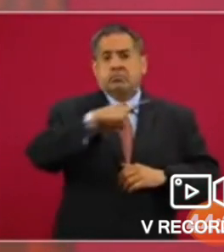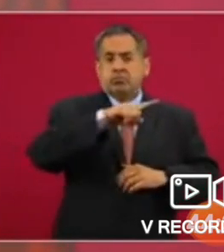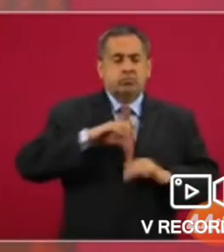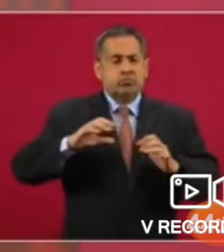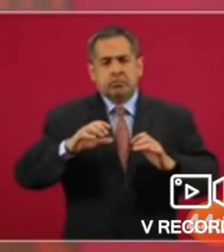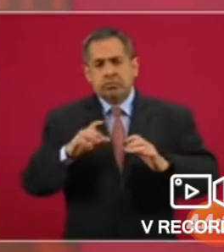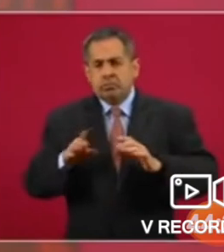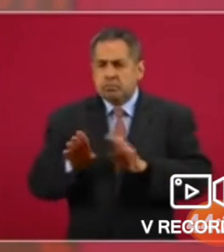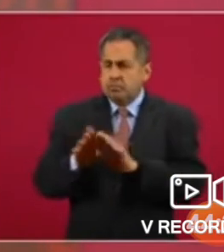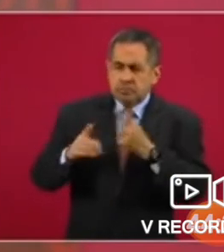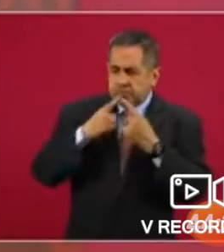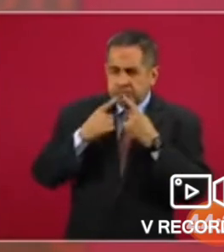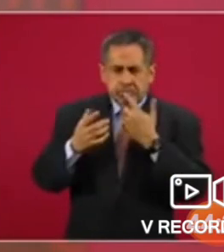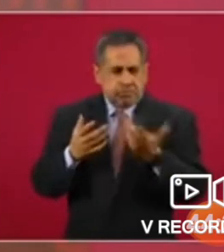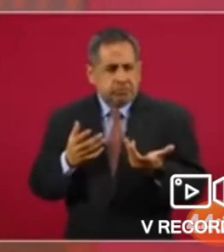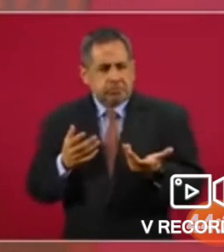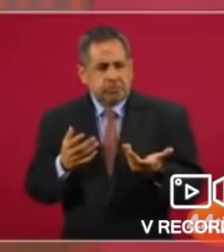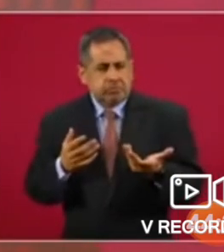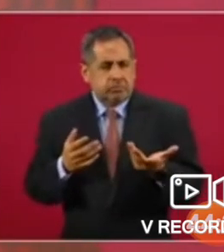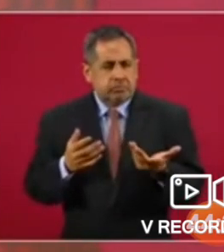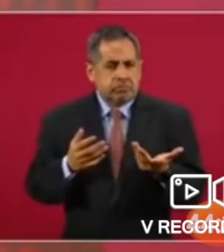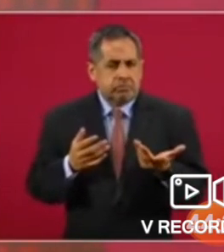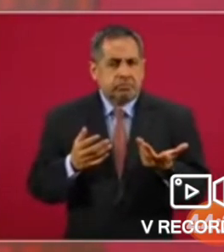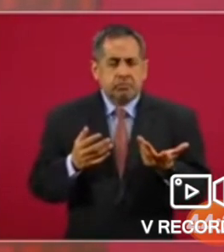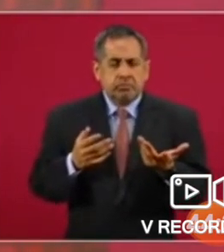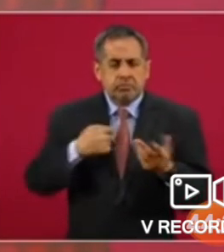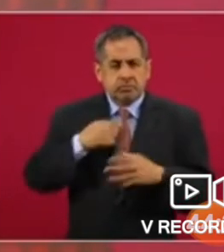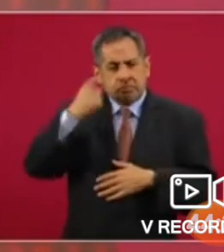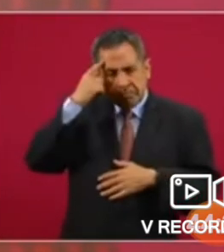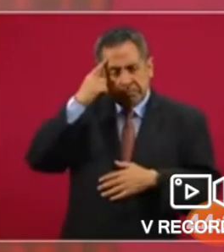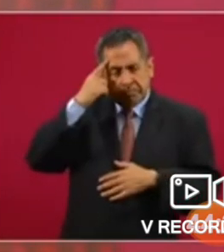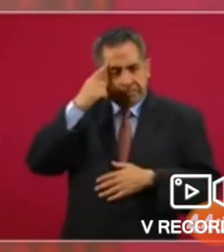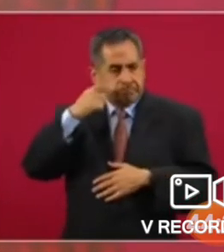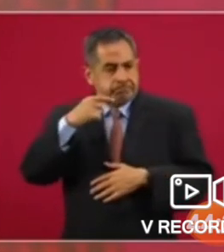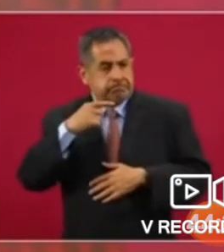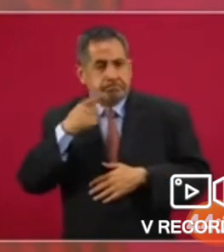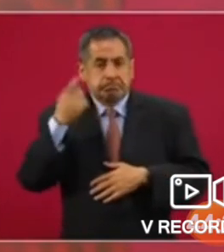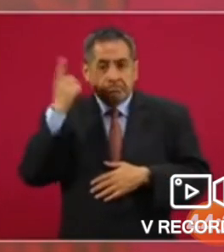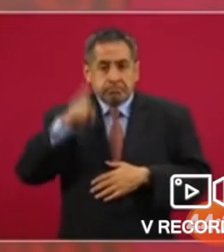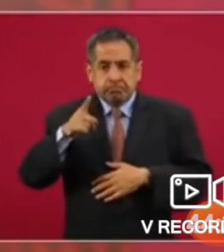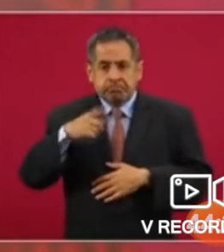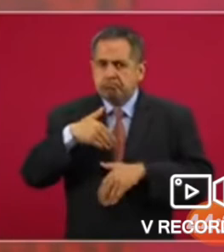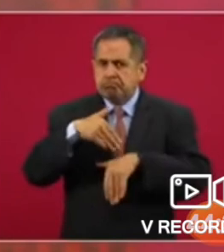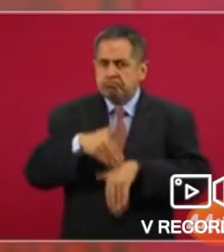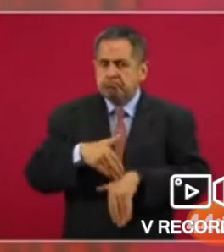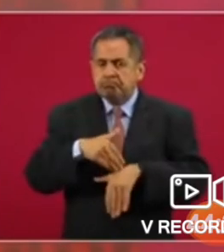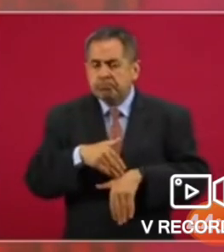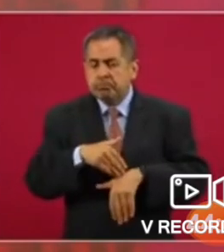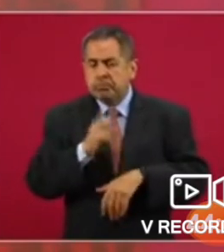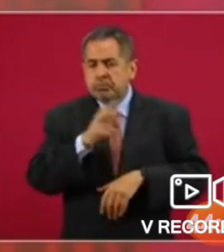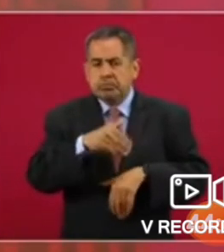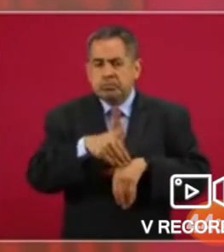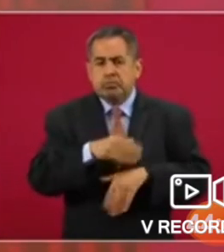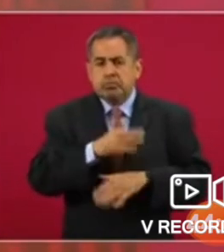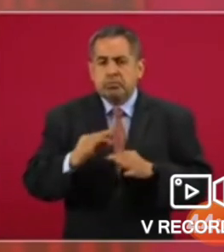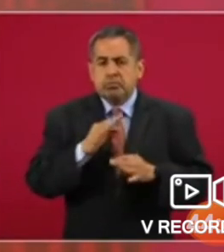haciendo caso, que se